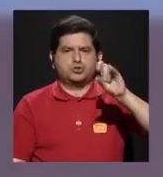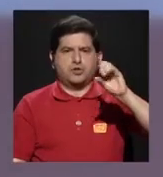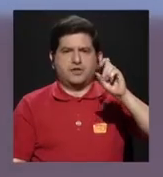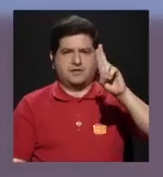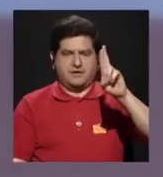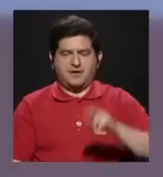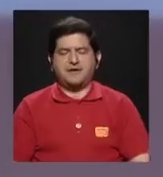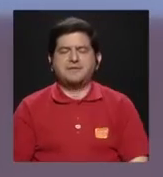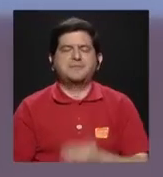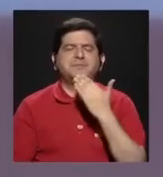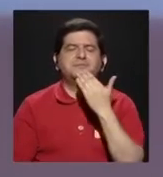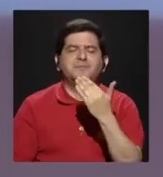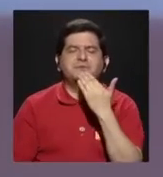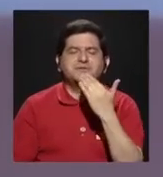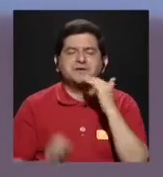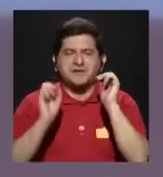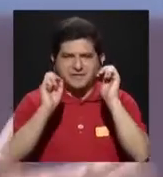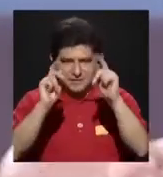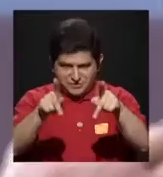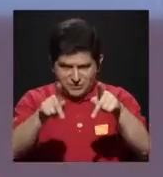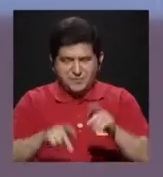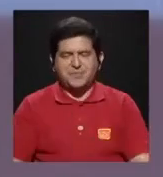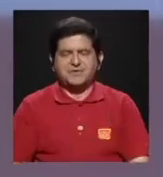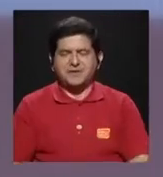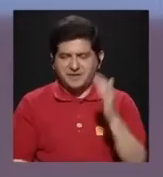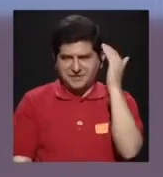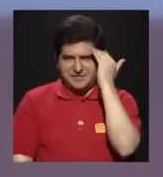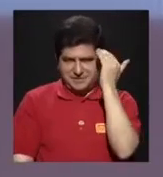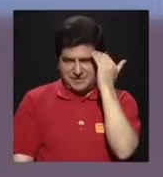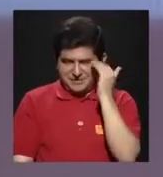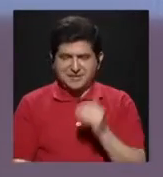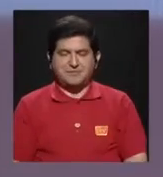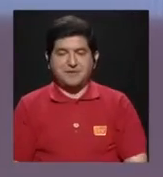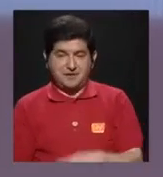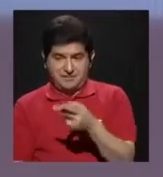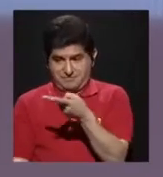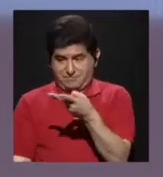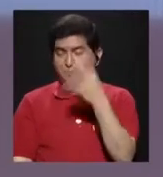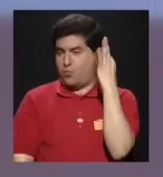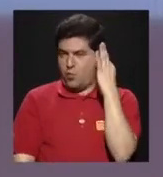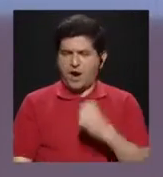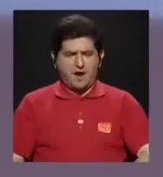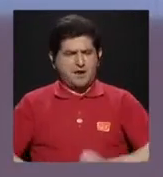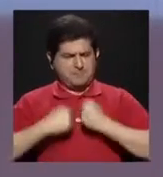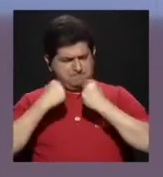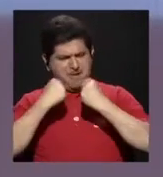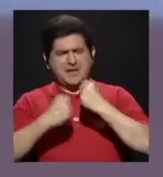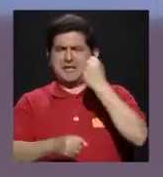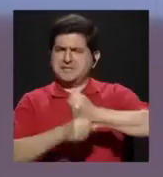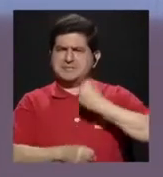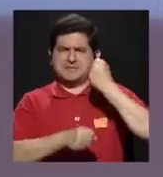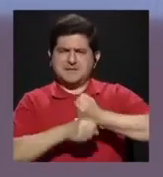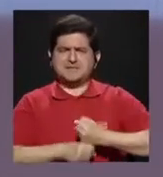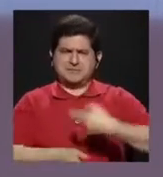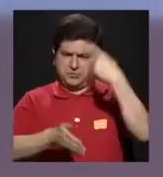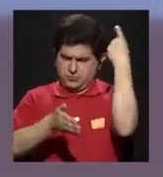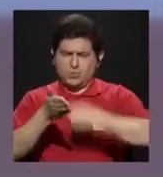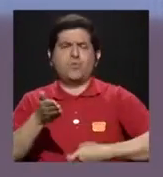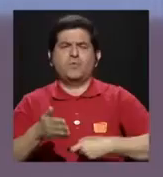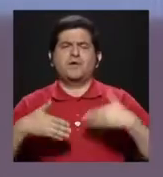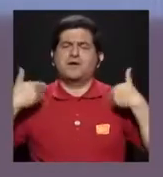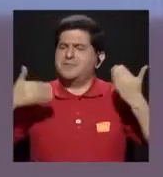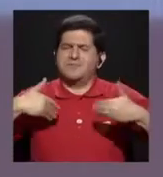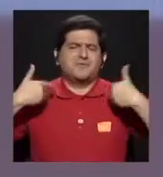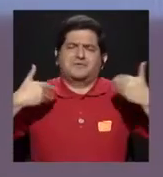noches. Agradecerle el espacio que nos está brindando para que conozcan a estas mujeres tan valientes y esforzadas, trabajadoras y